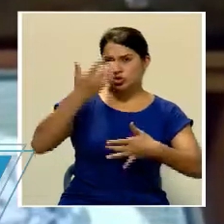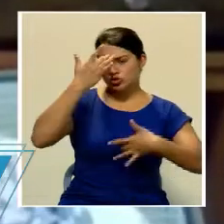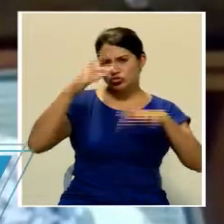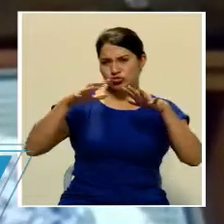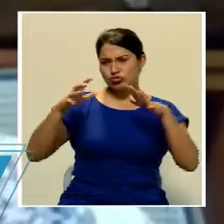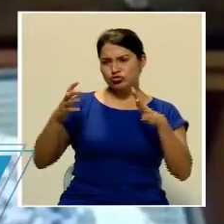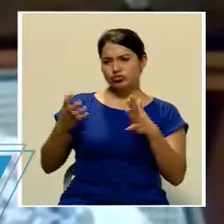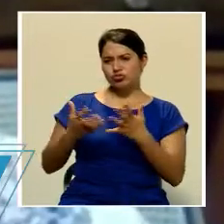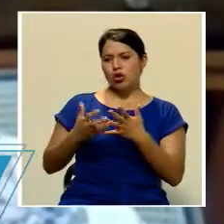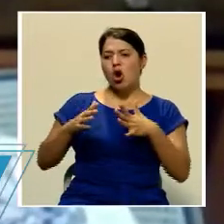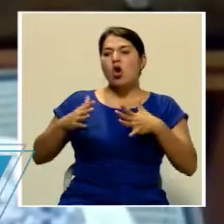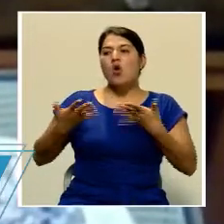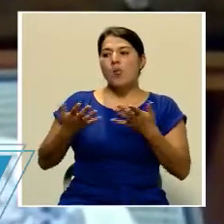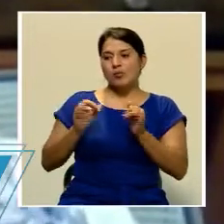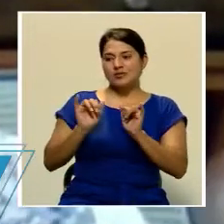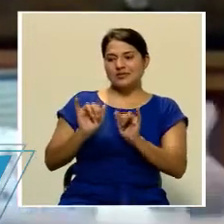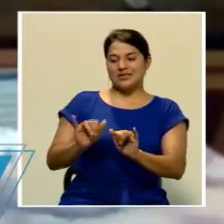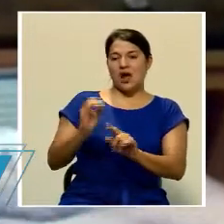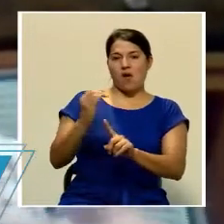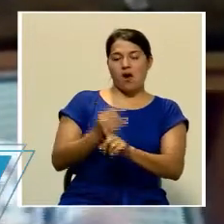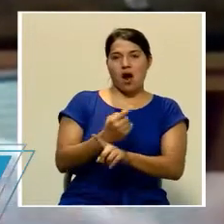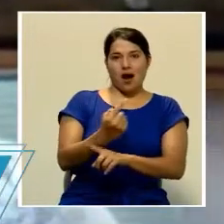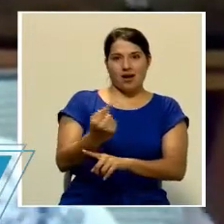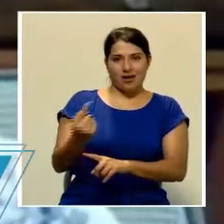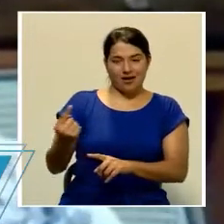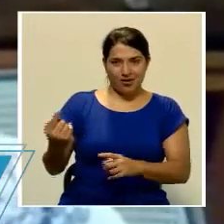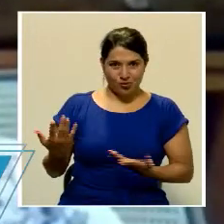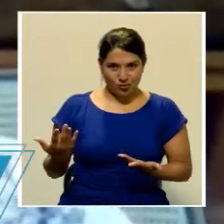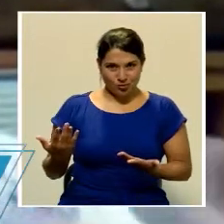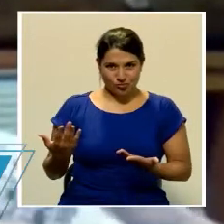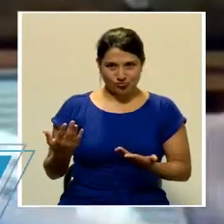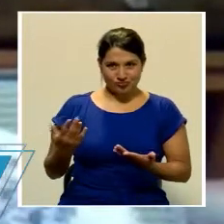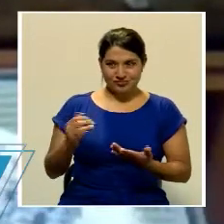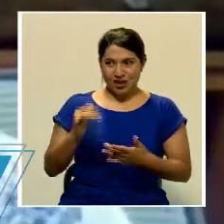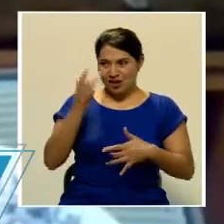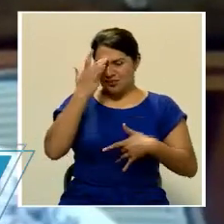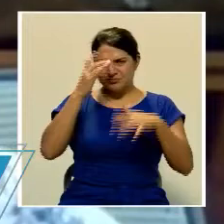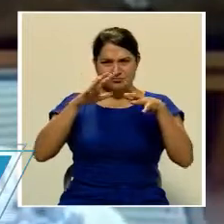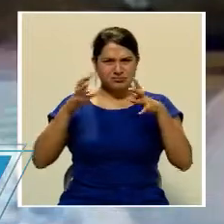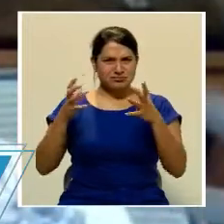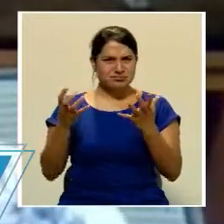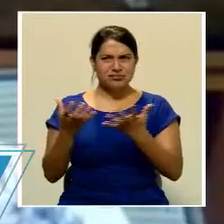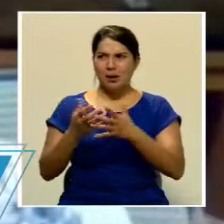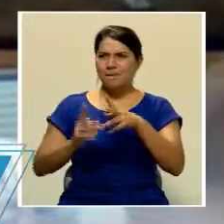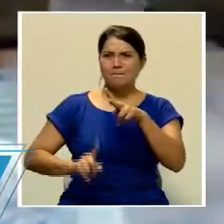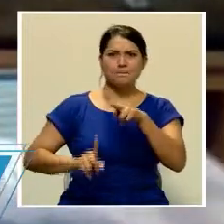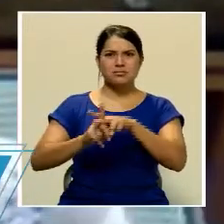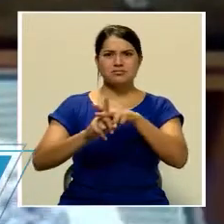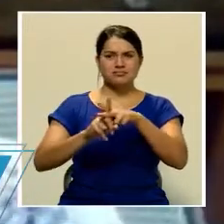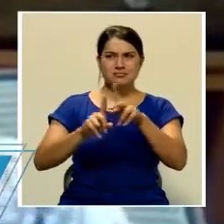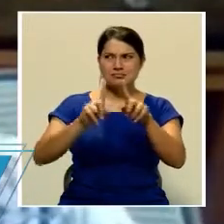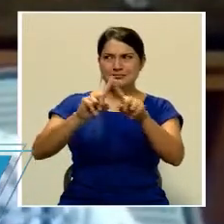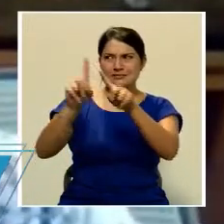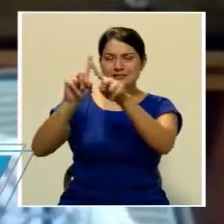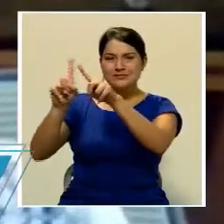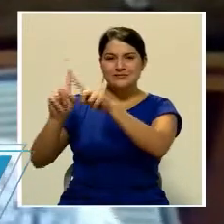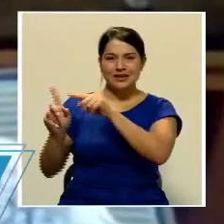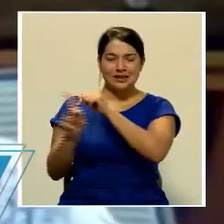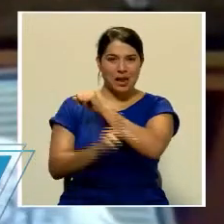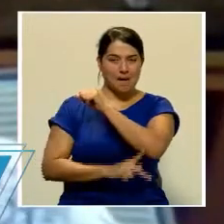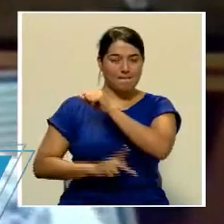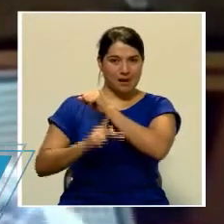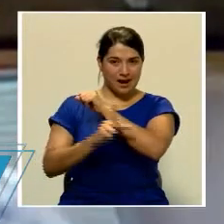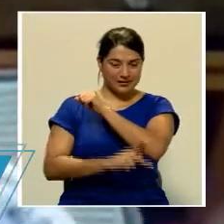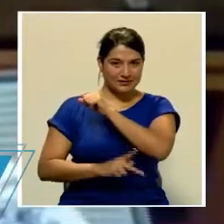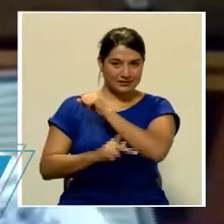introducía el tema, fue algo que de repente aparece en varios países, un poco a